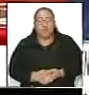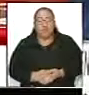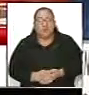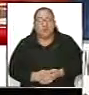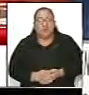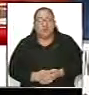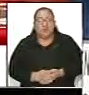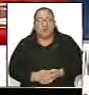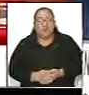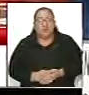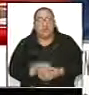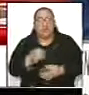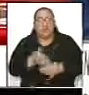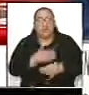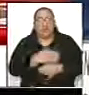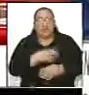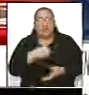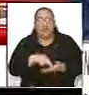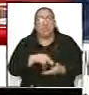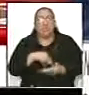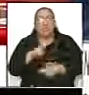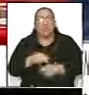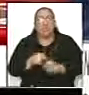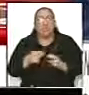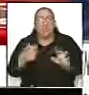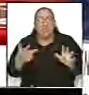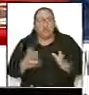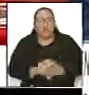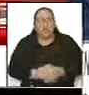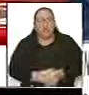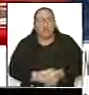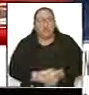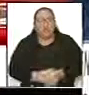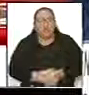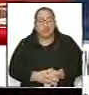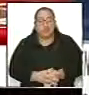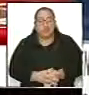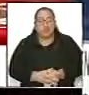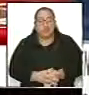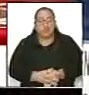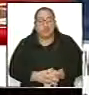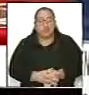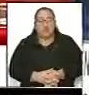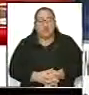Estado. Esto fue en noviembre del 2018.